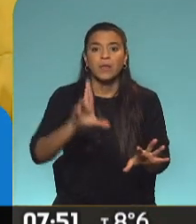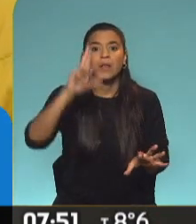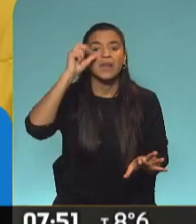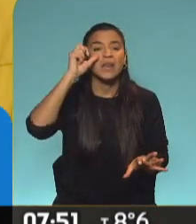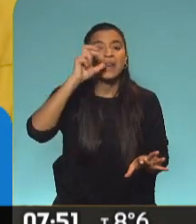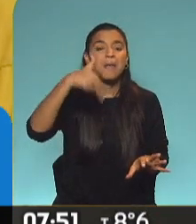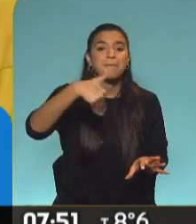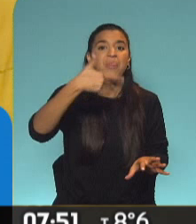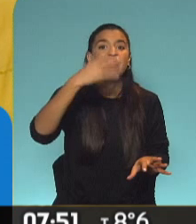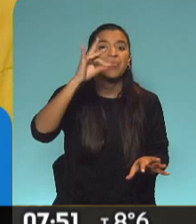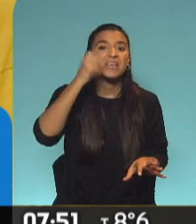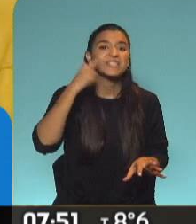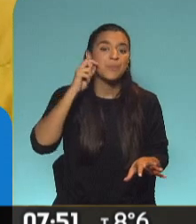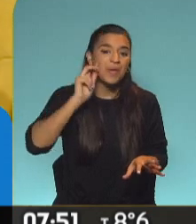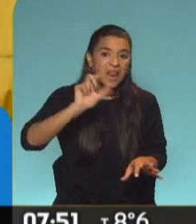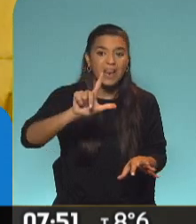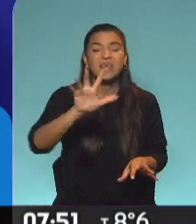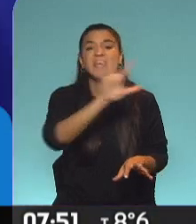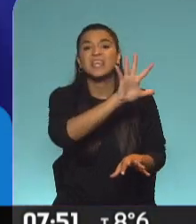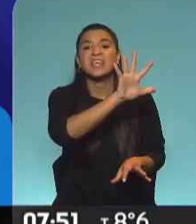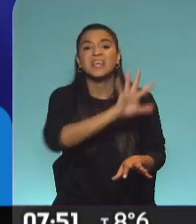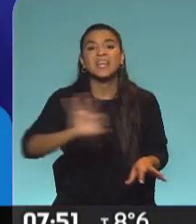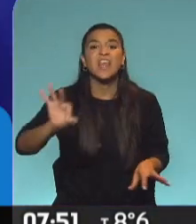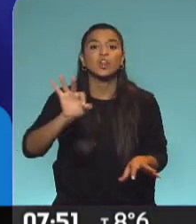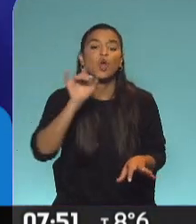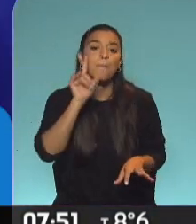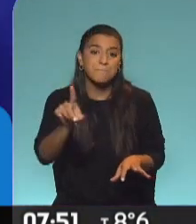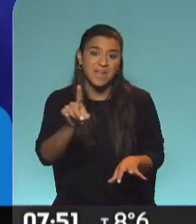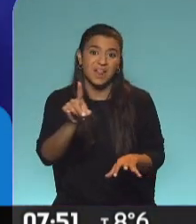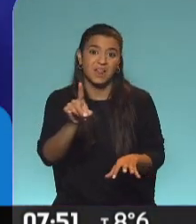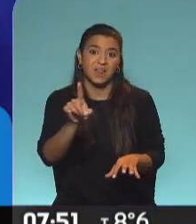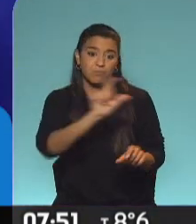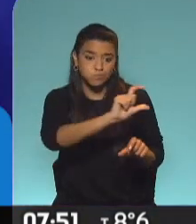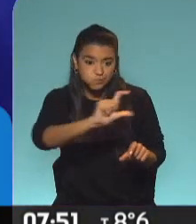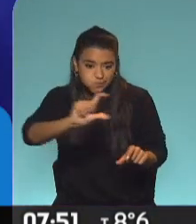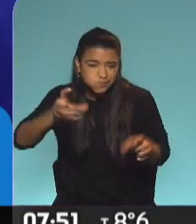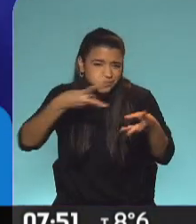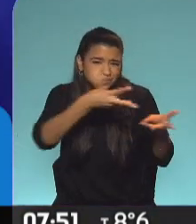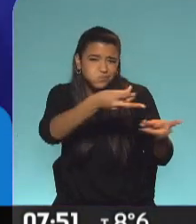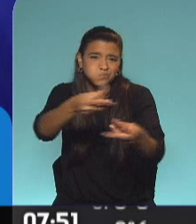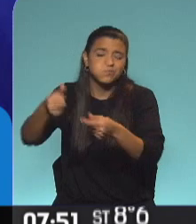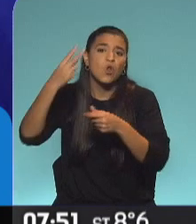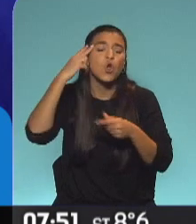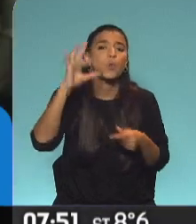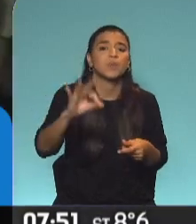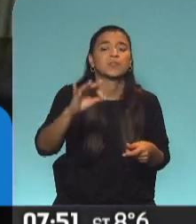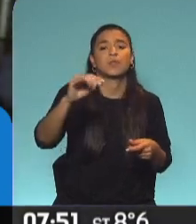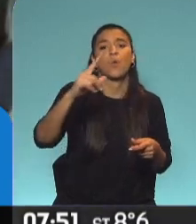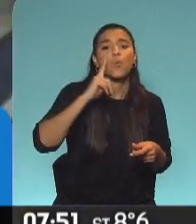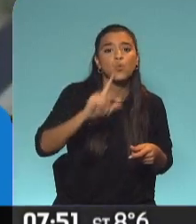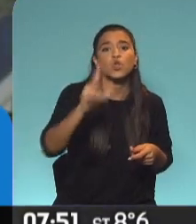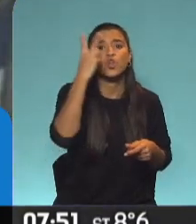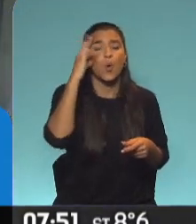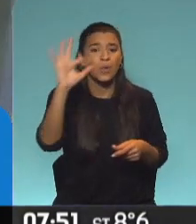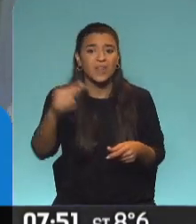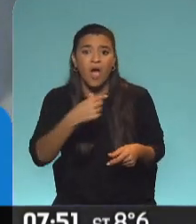Remdesivir. Bueno, compró todas las dosis, 500.000 dosis, el 100% de julio, el 90% de agosto, el 90% de septiembre. O sea, ningún otro